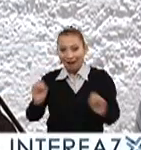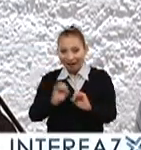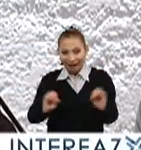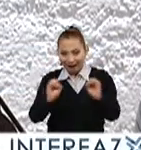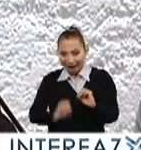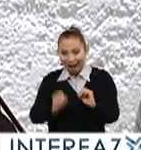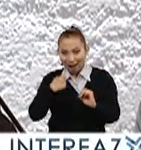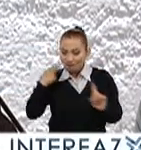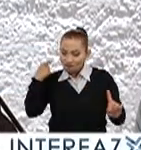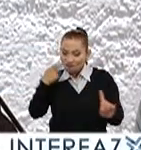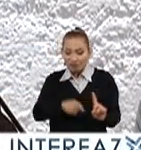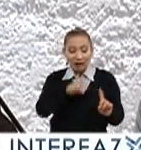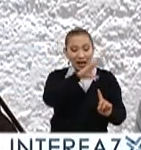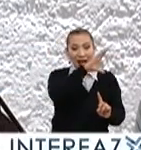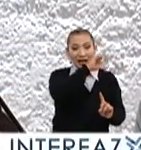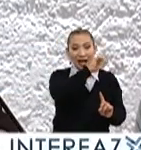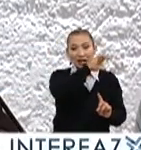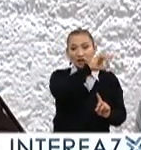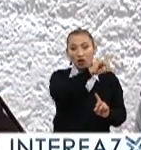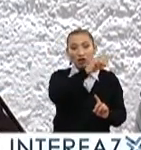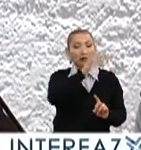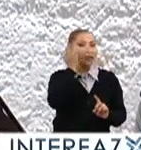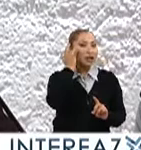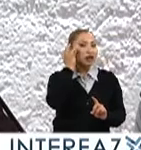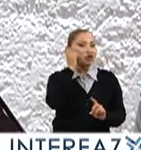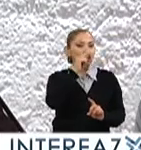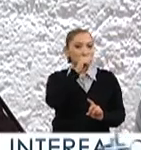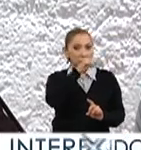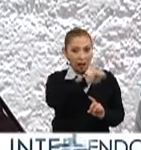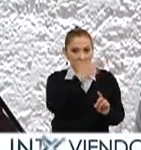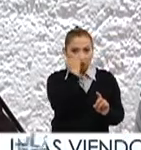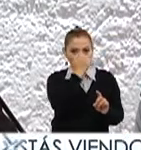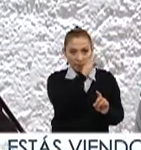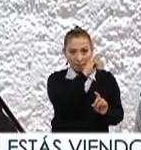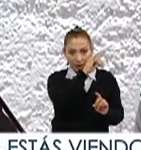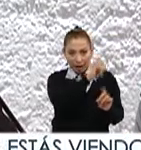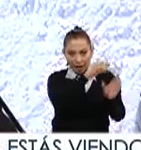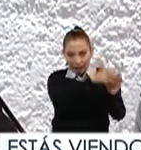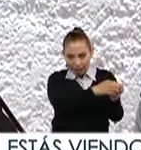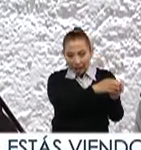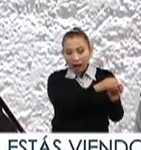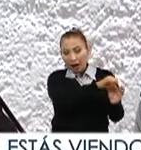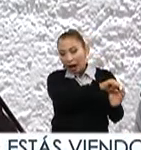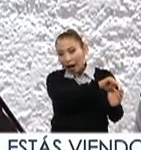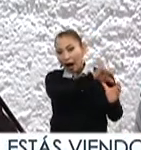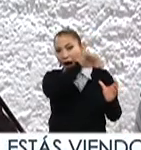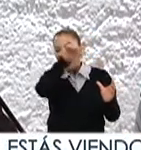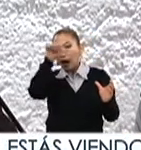decir, van del casco de Santo Tomás, como ahora va a ser,